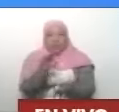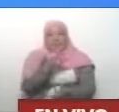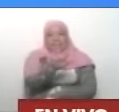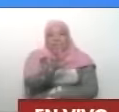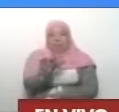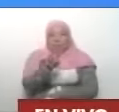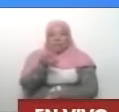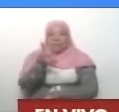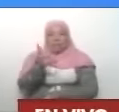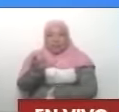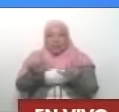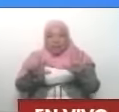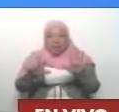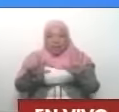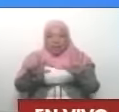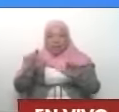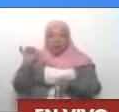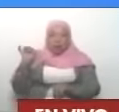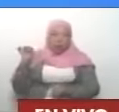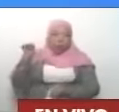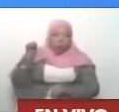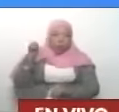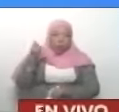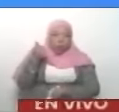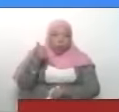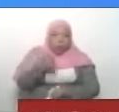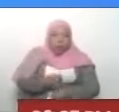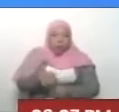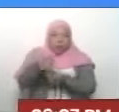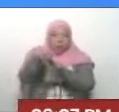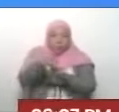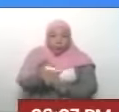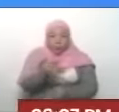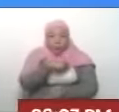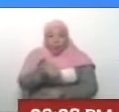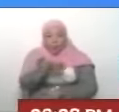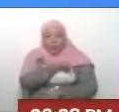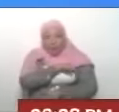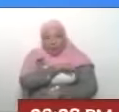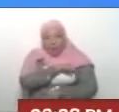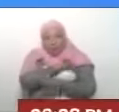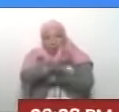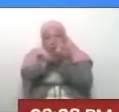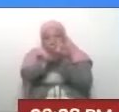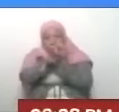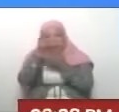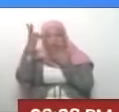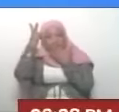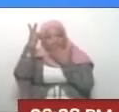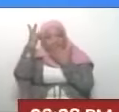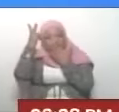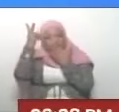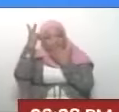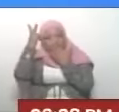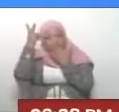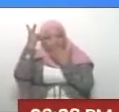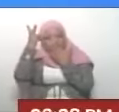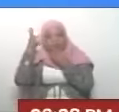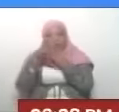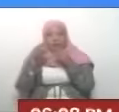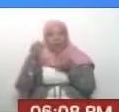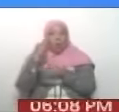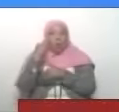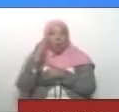526 años. El colonialismo dominó el país, lo esclavizó, lo expolió,